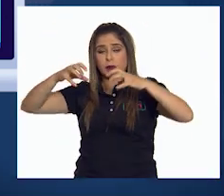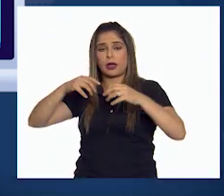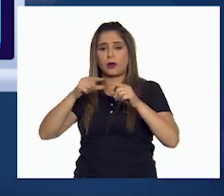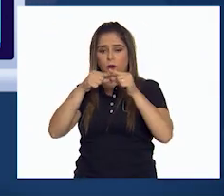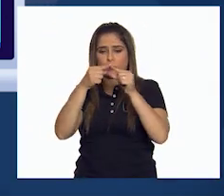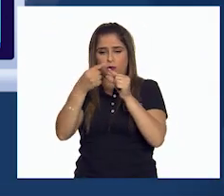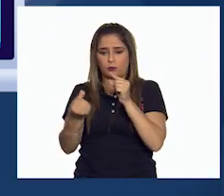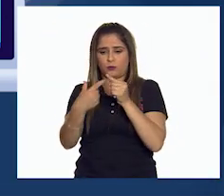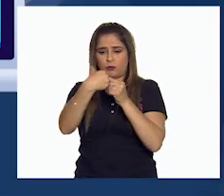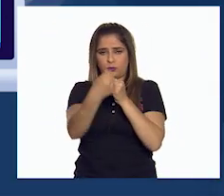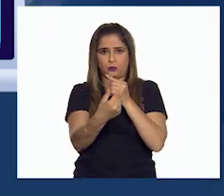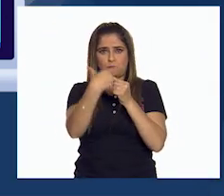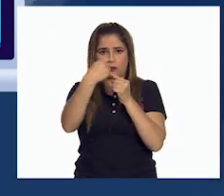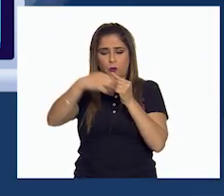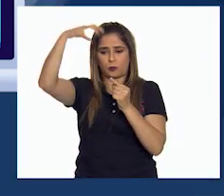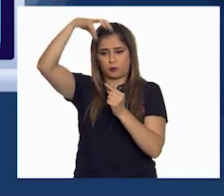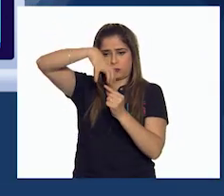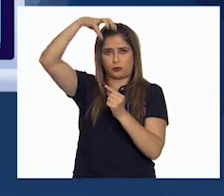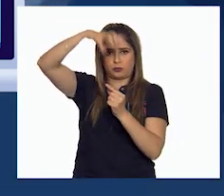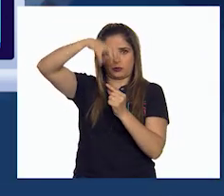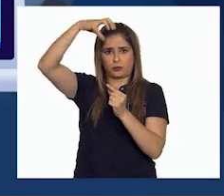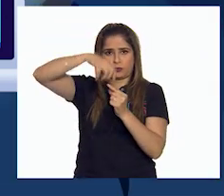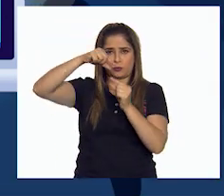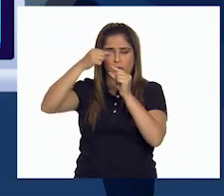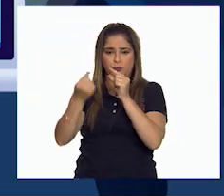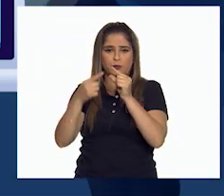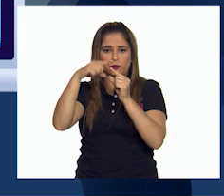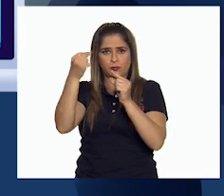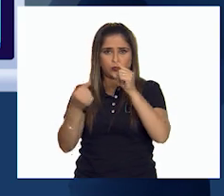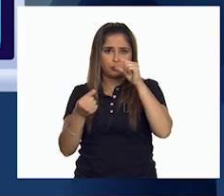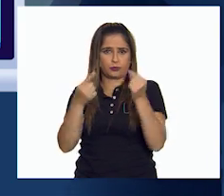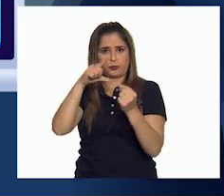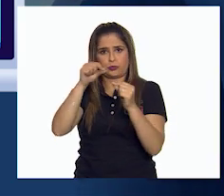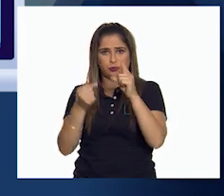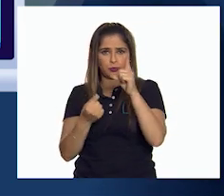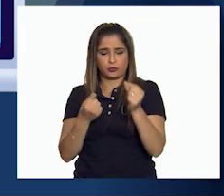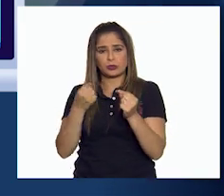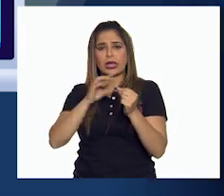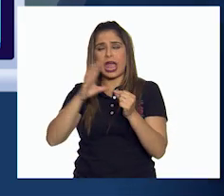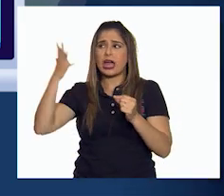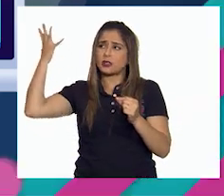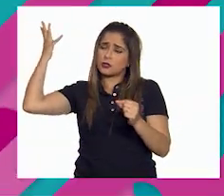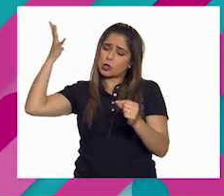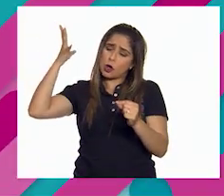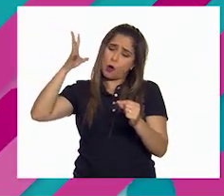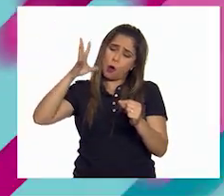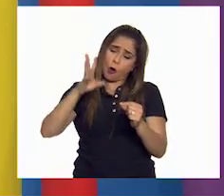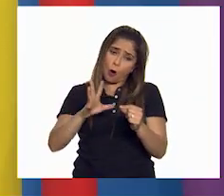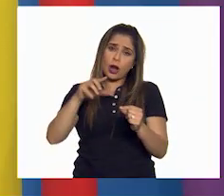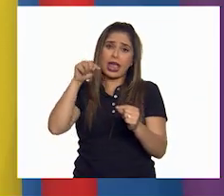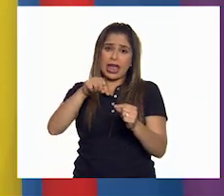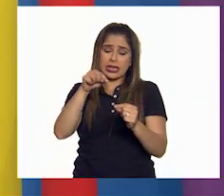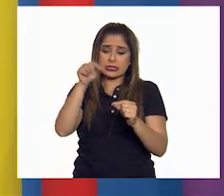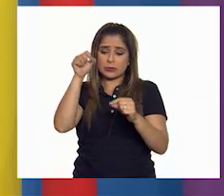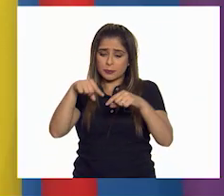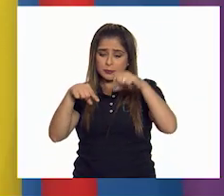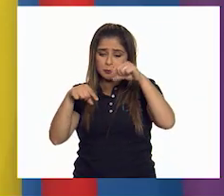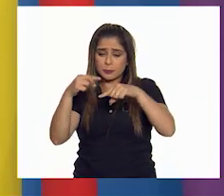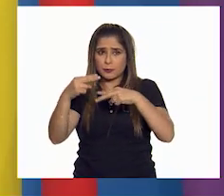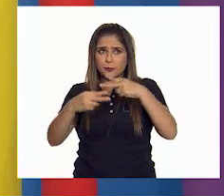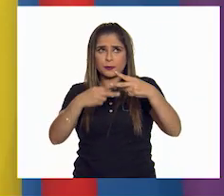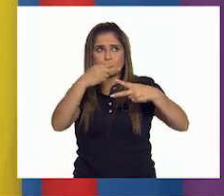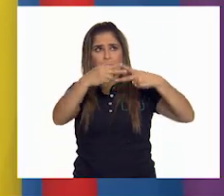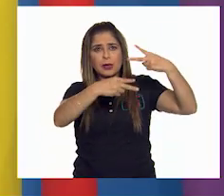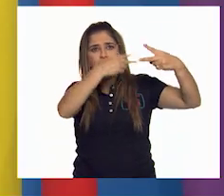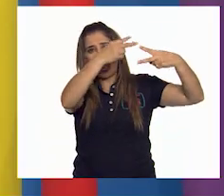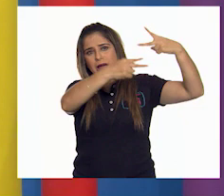utilizada. Termina su función y es eliminada en forma de vapor. Oh, ya entendí. Oye, maestra, ¿y es mucha la cantidad